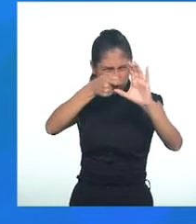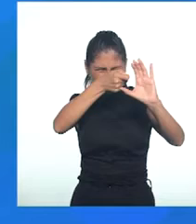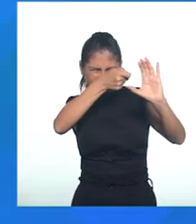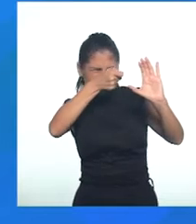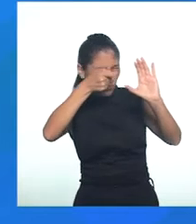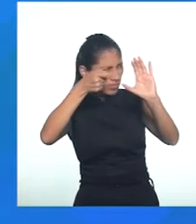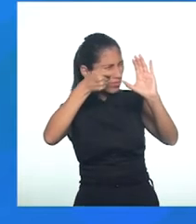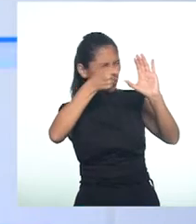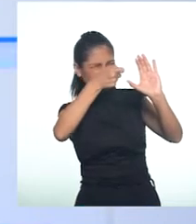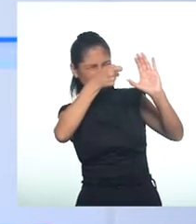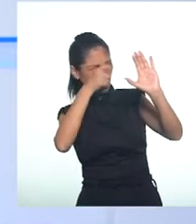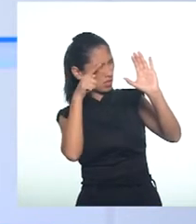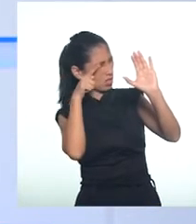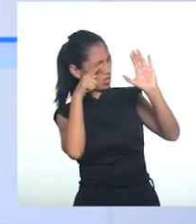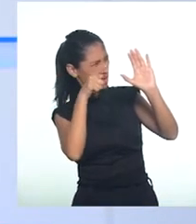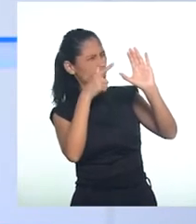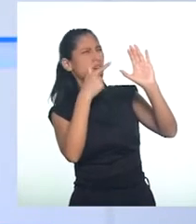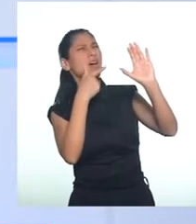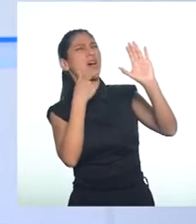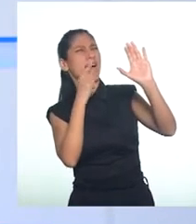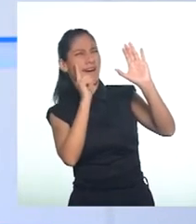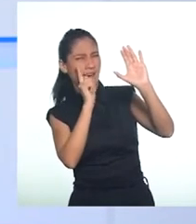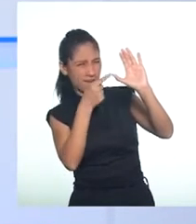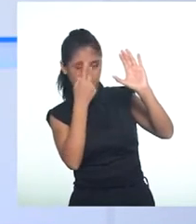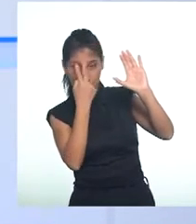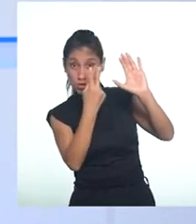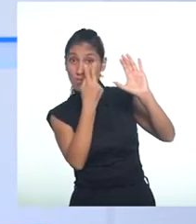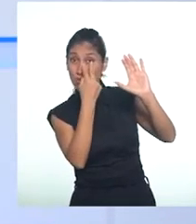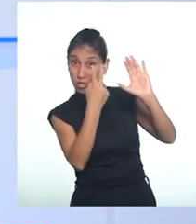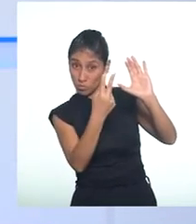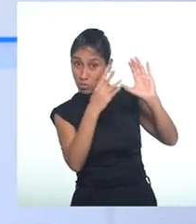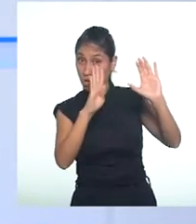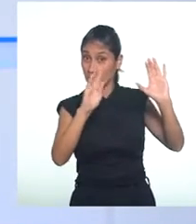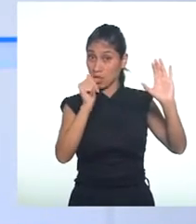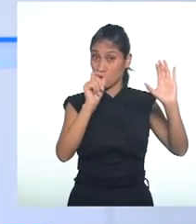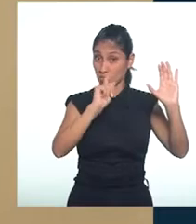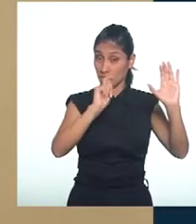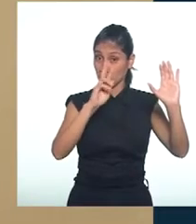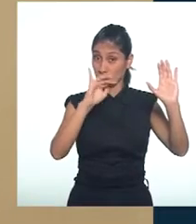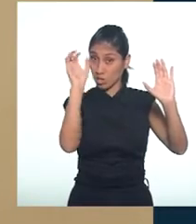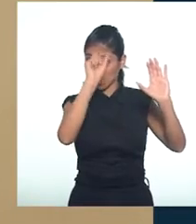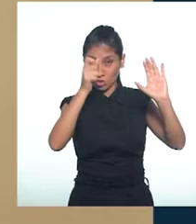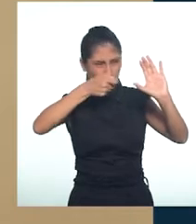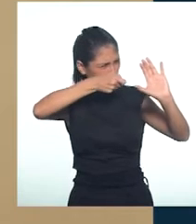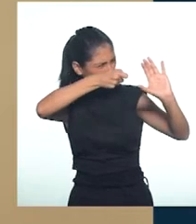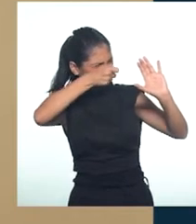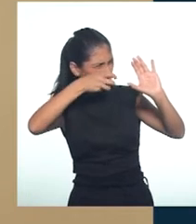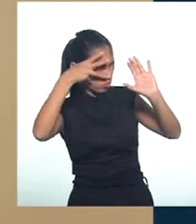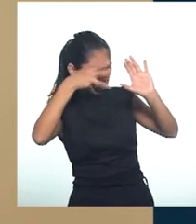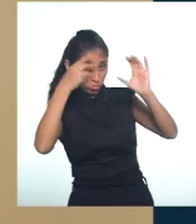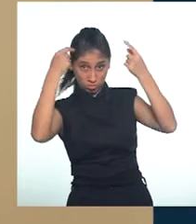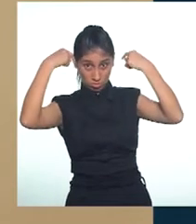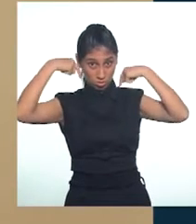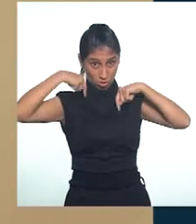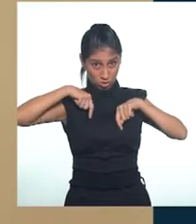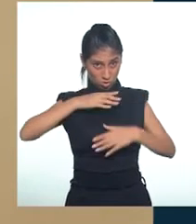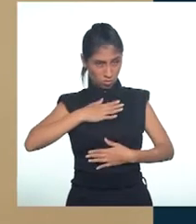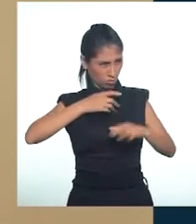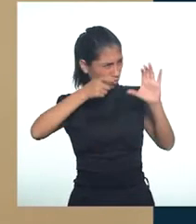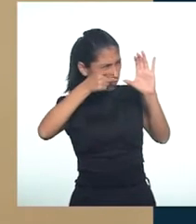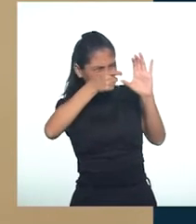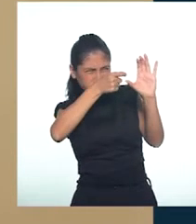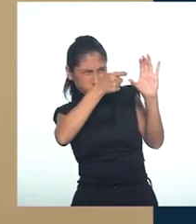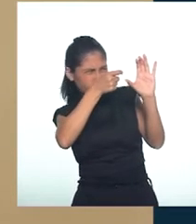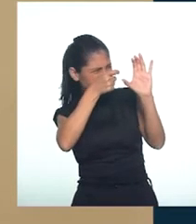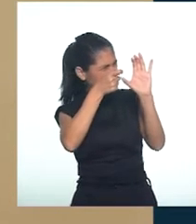microscopio óptico. Ah, ¿y con ese método es que se pueden observar las bacterias? Sí, y desde el 2007 se